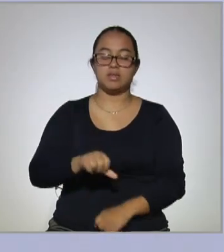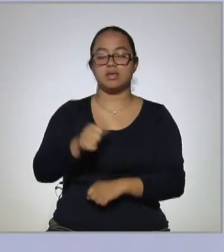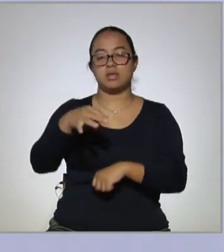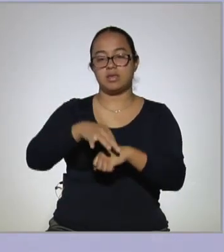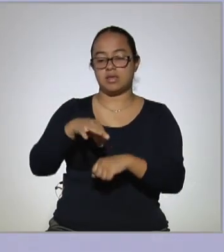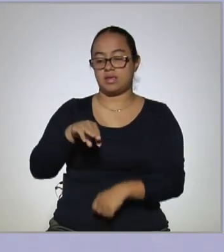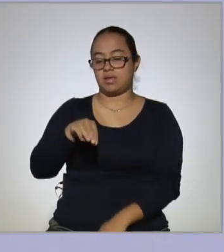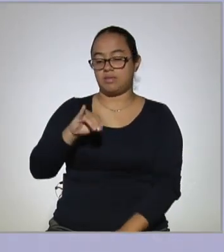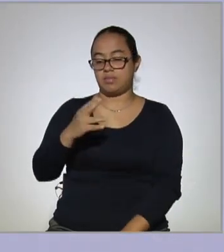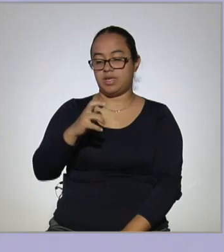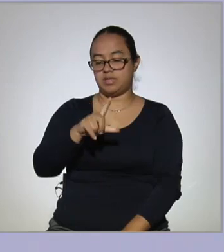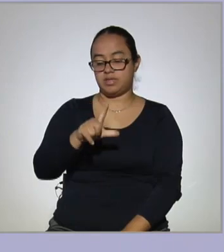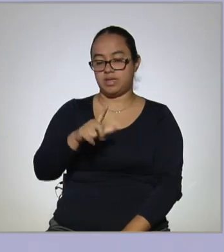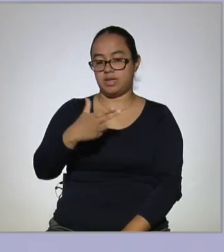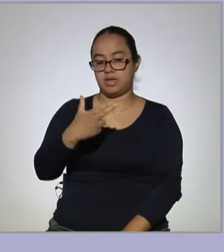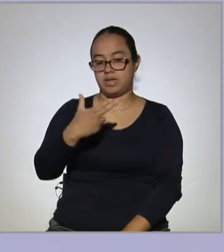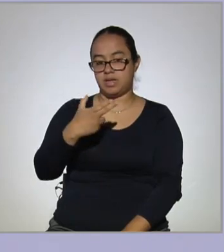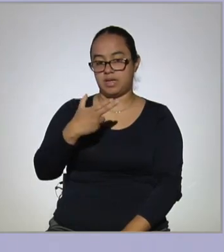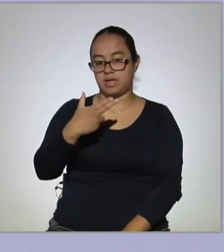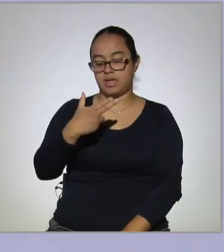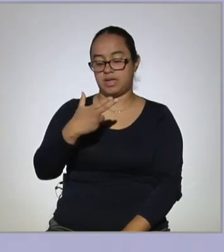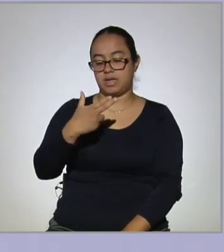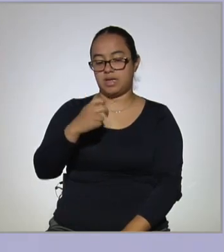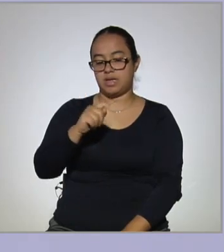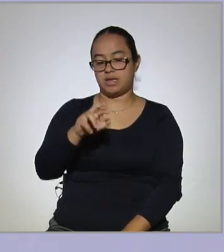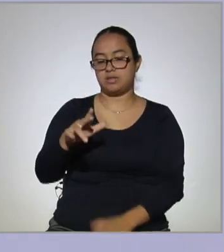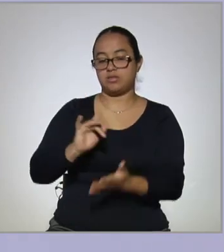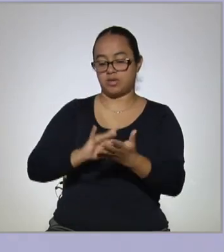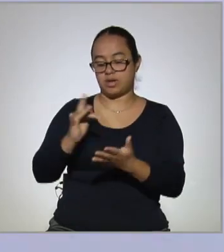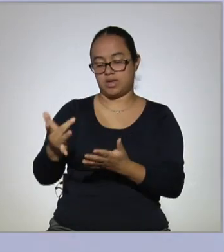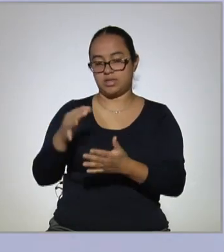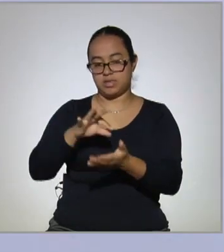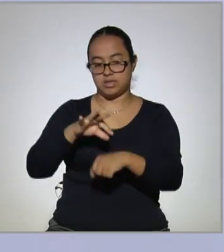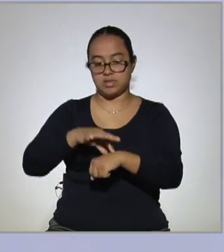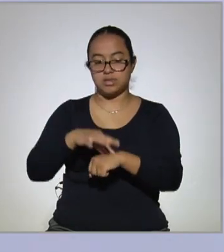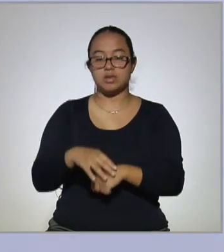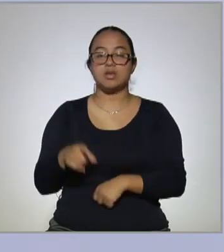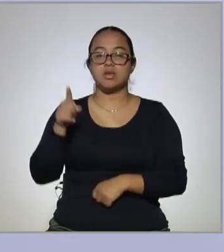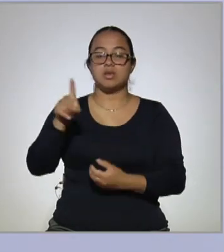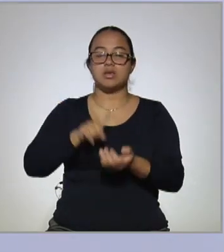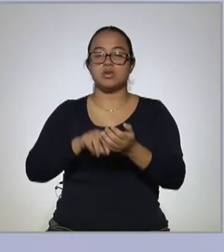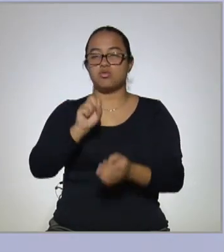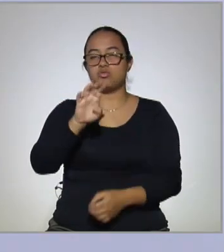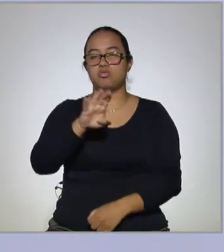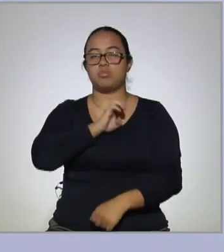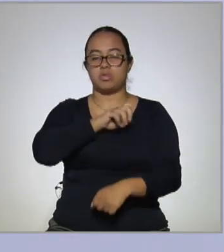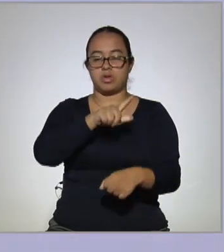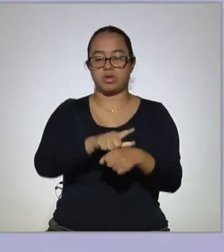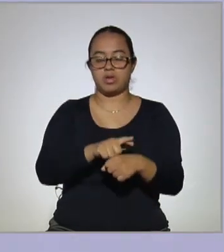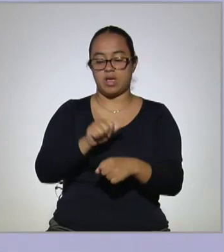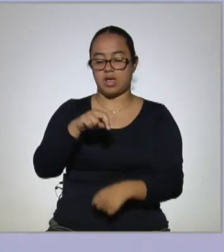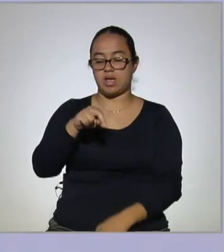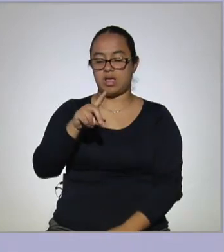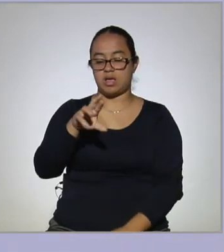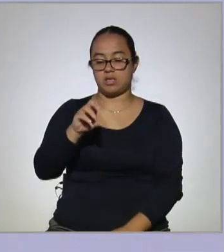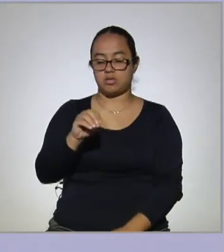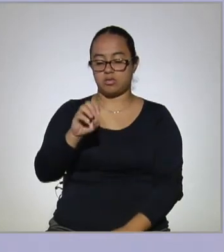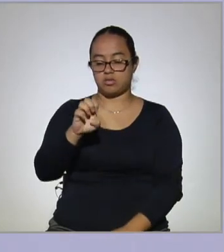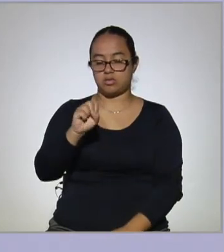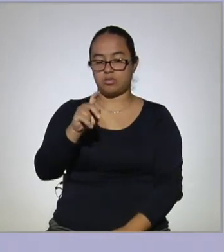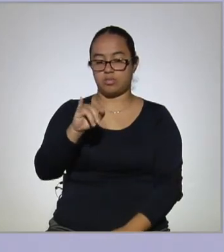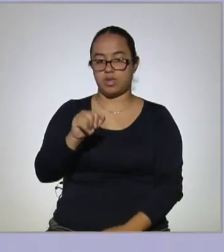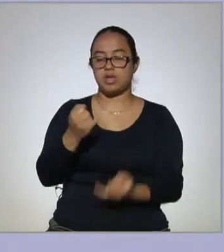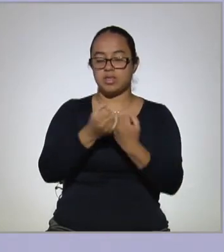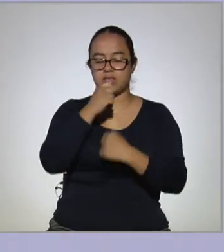Ruiz Suárez. Gracias, doc. Gracias. Ortopedista con subespecialidad en artroscopía y cirugía de hombro y codo